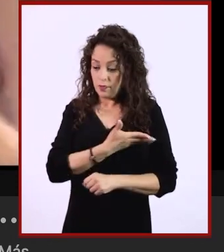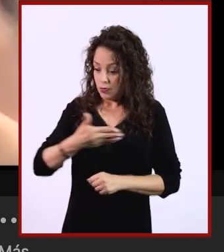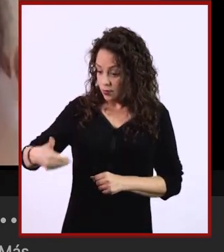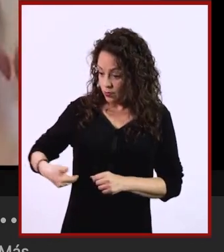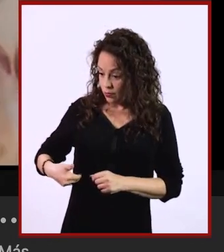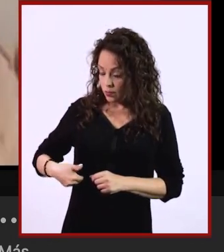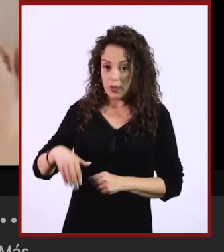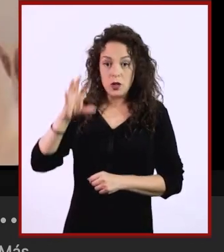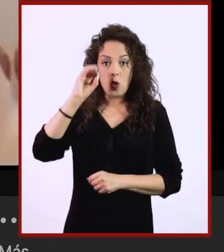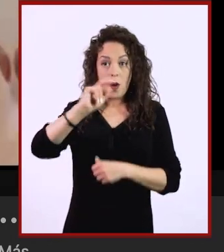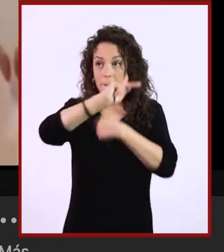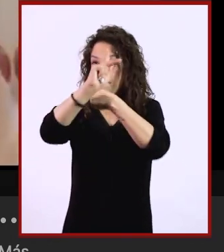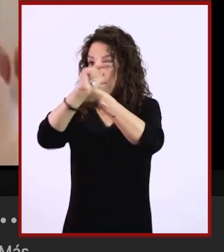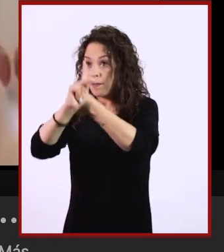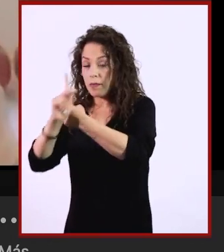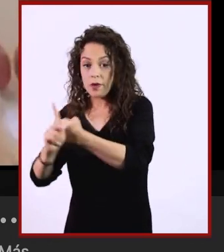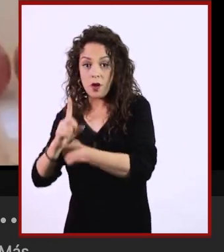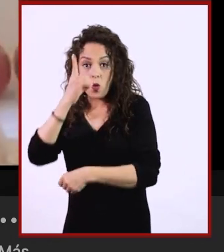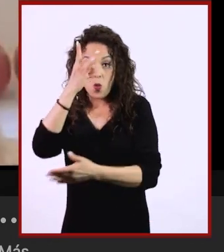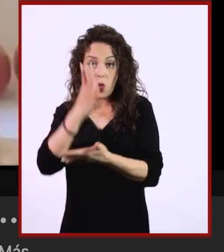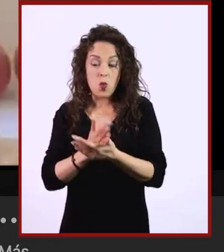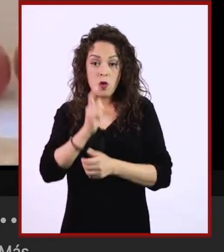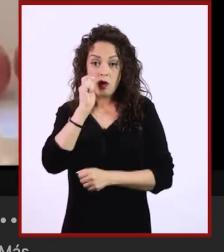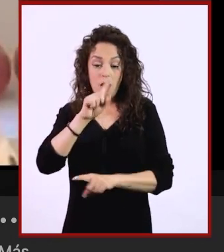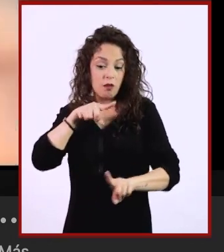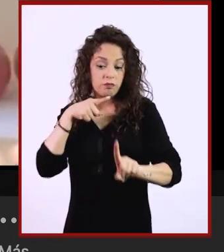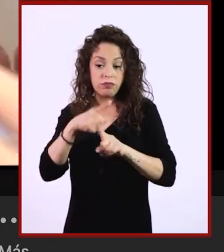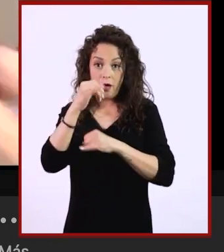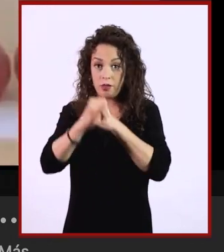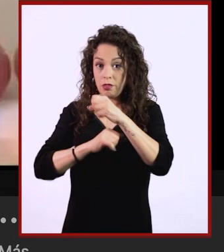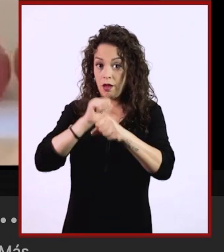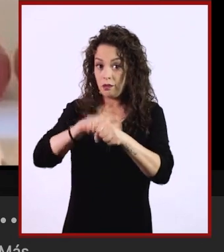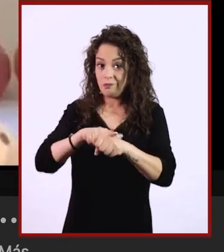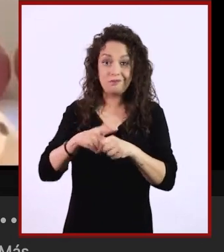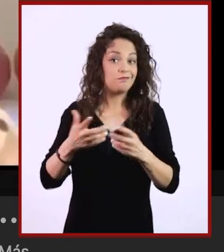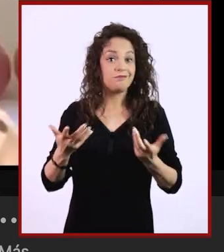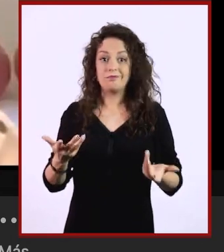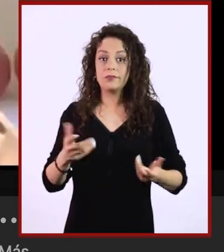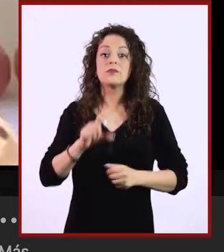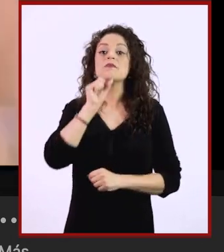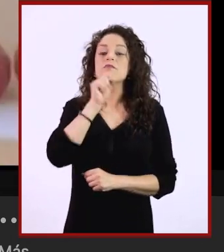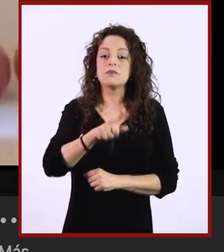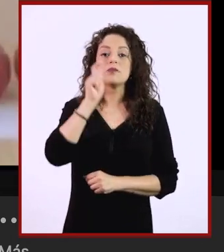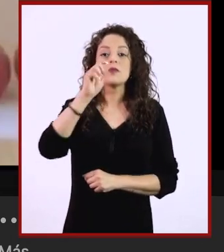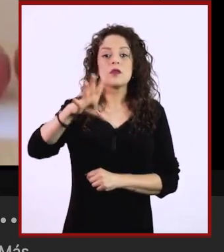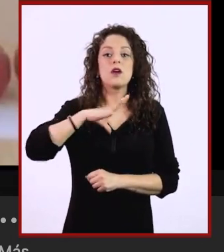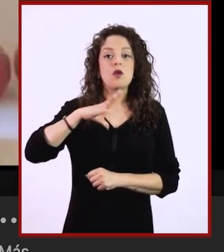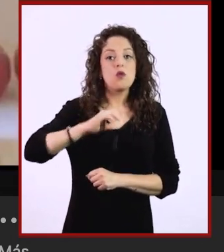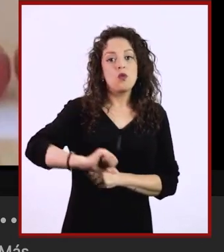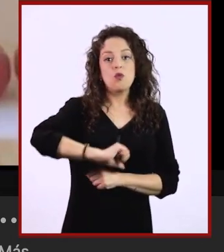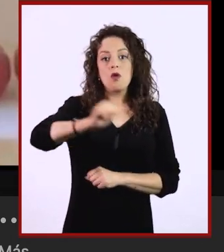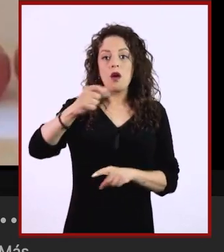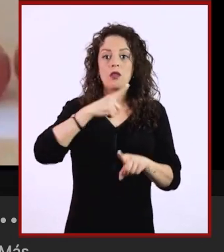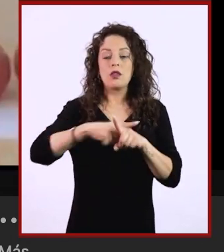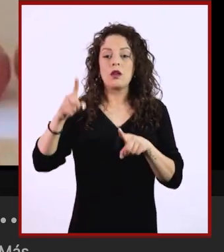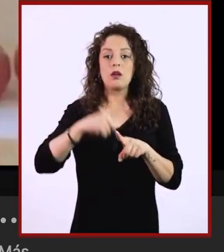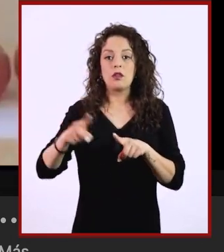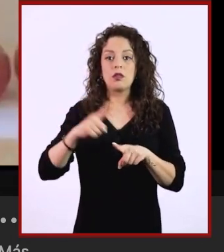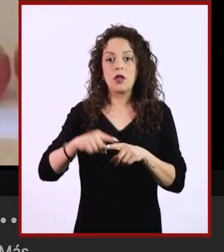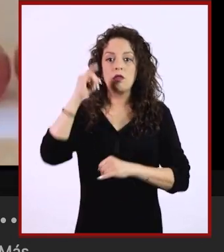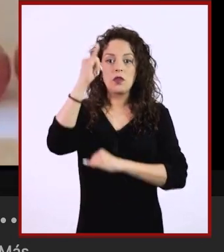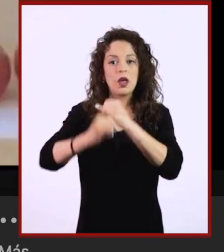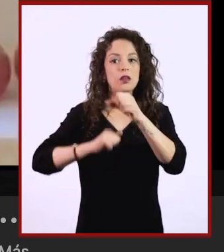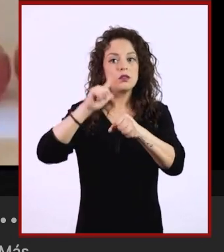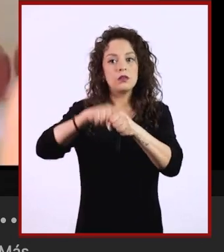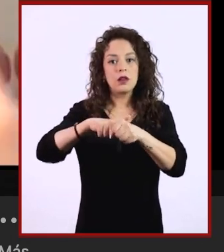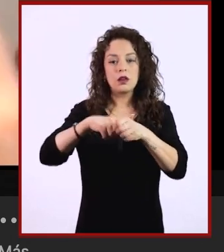los países como únicos actores internacionales. Estamos hablando también que hay otro tipo de actores internacionales